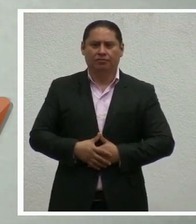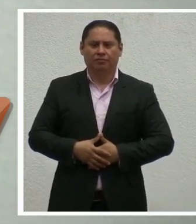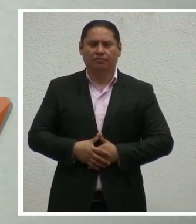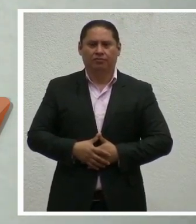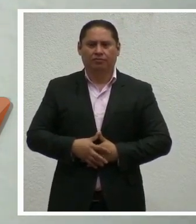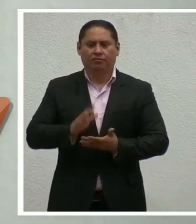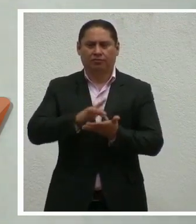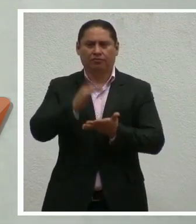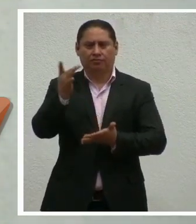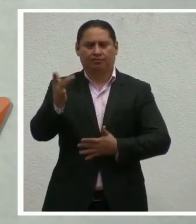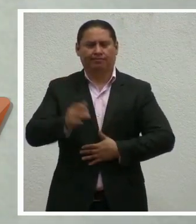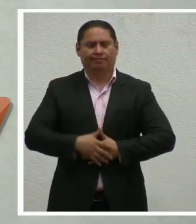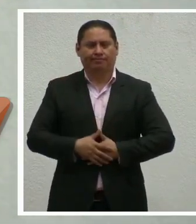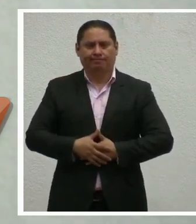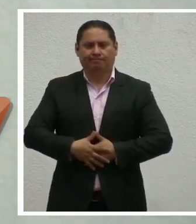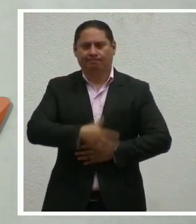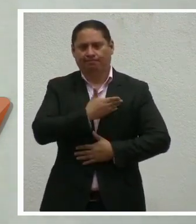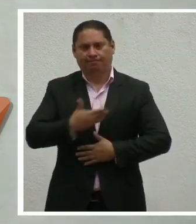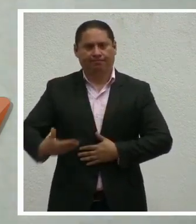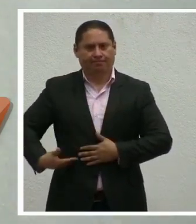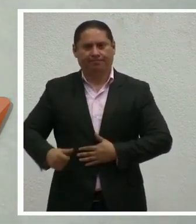Muchas gracias, presidenta.